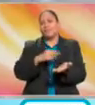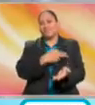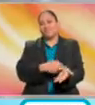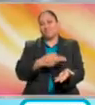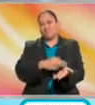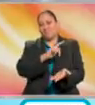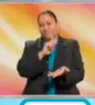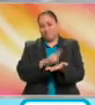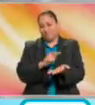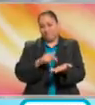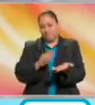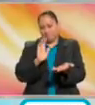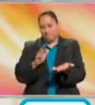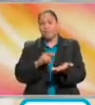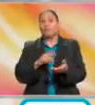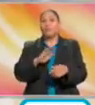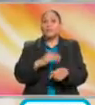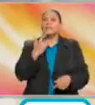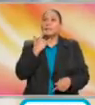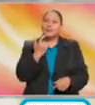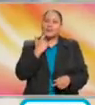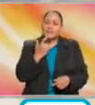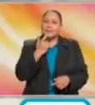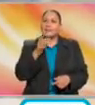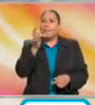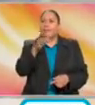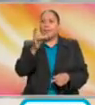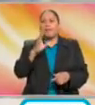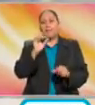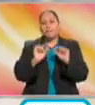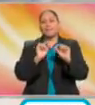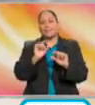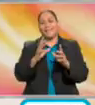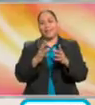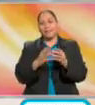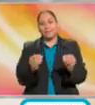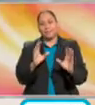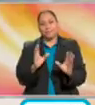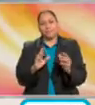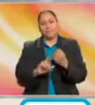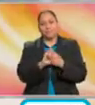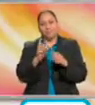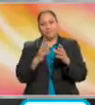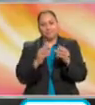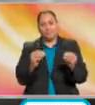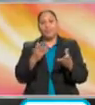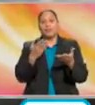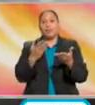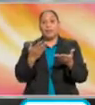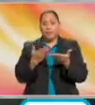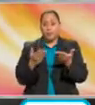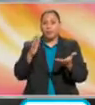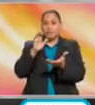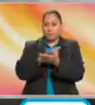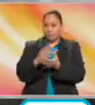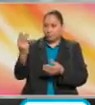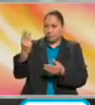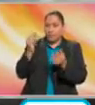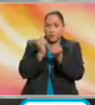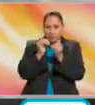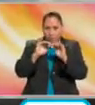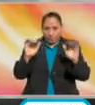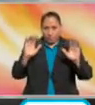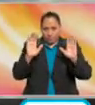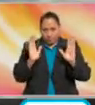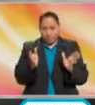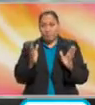fueron batallas que se fueron ganando, Sí, ¿no? largas, además, Claro. ya tenemos resultados. Muy En un bien. principio, pues sí, ya hay matrimonios igualitarios, pero después